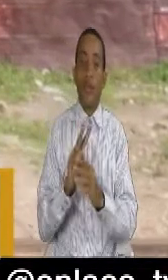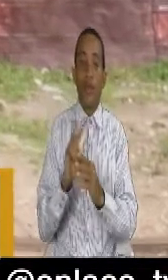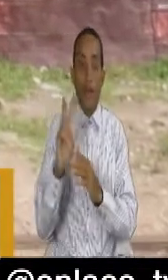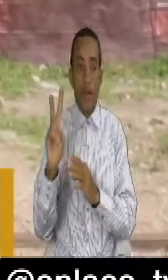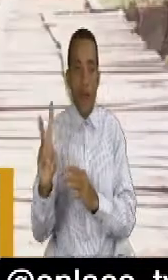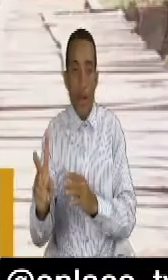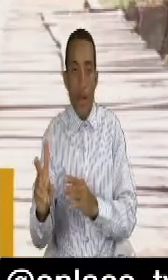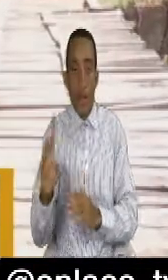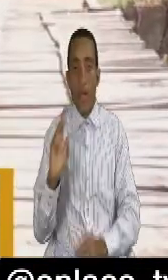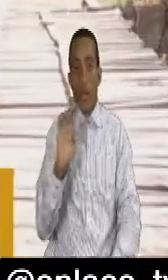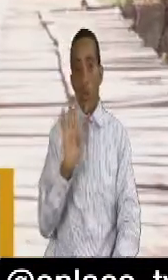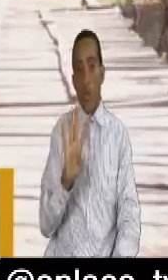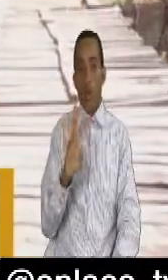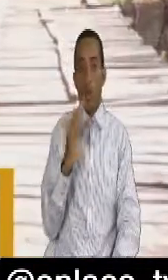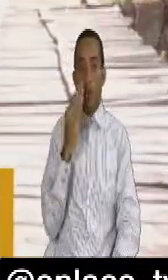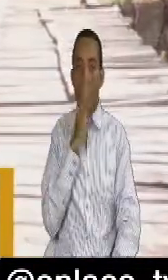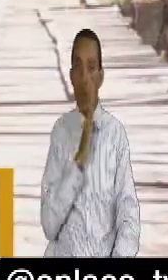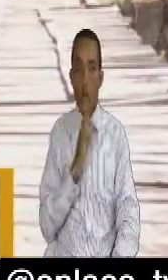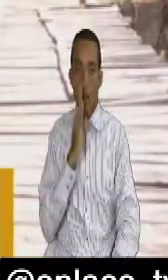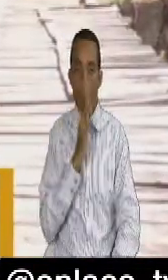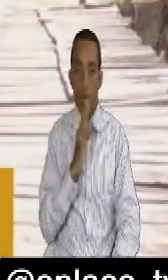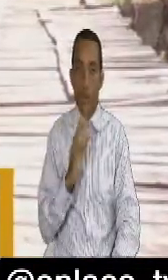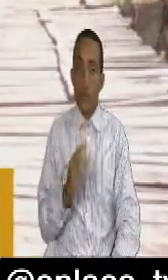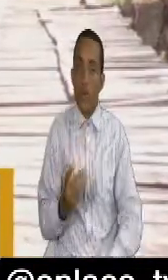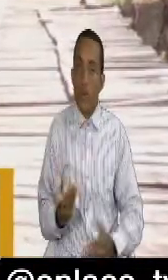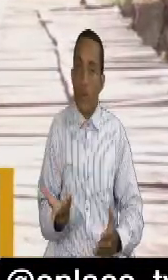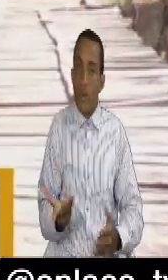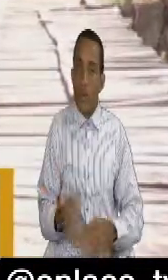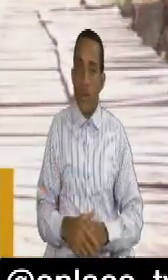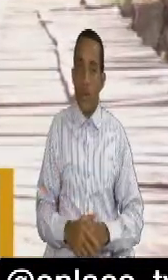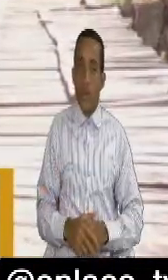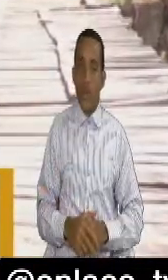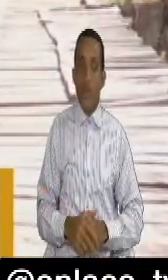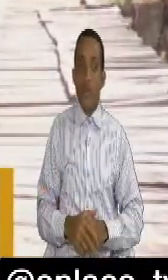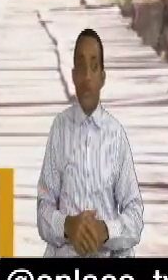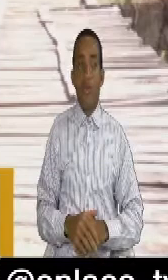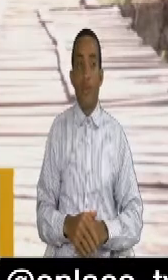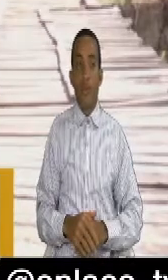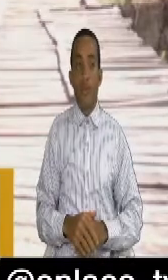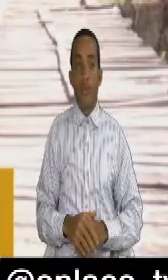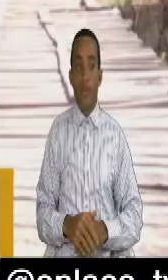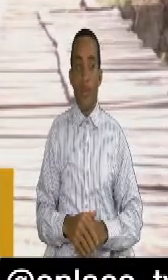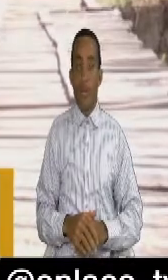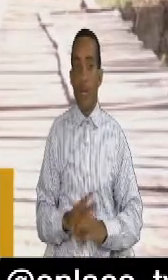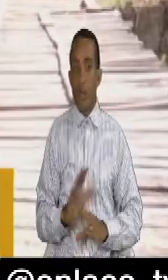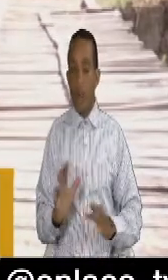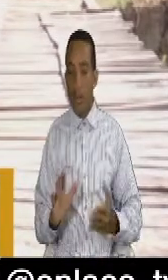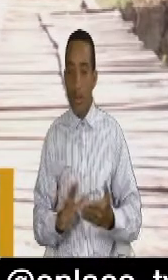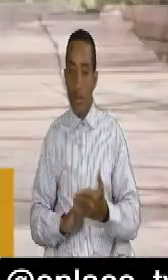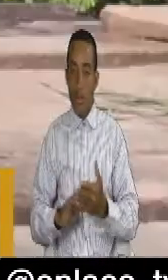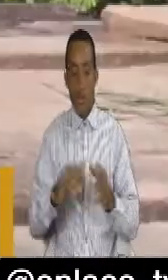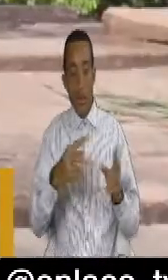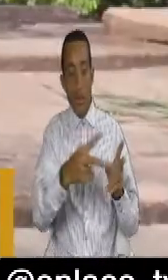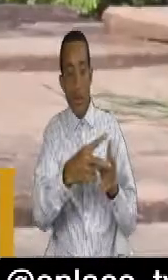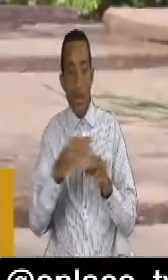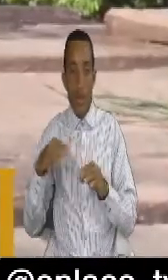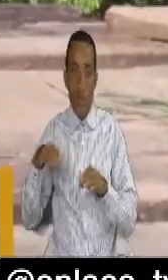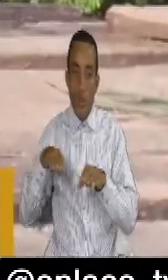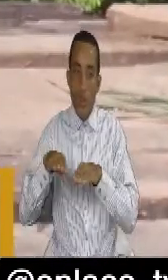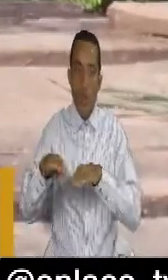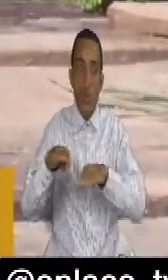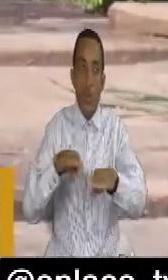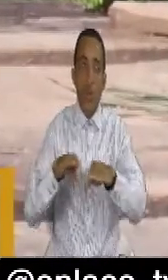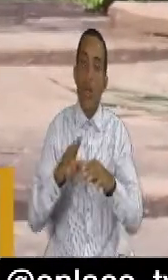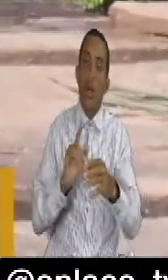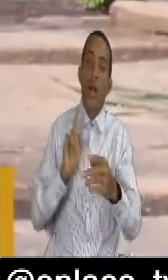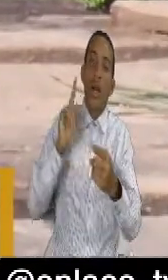centro. De igual manera tenemos de dónde desembotellar esta carretera que va a salir a Tenerife,